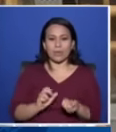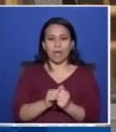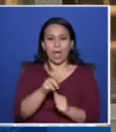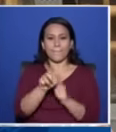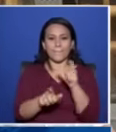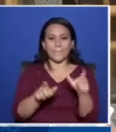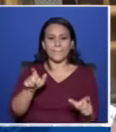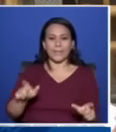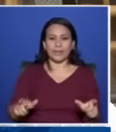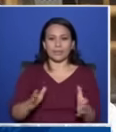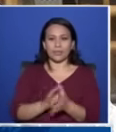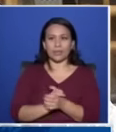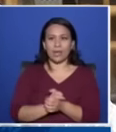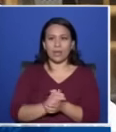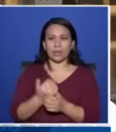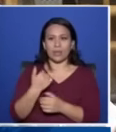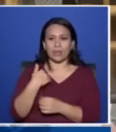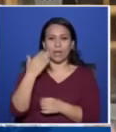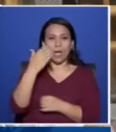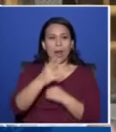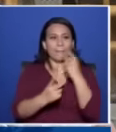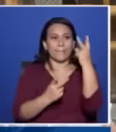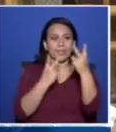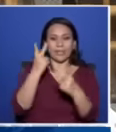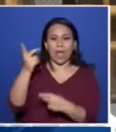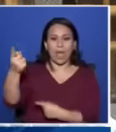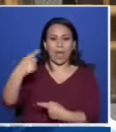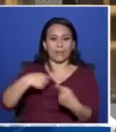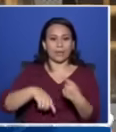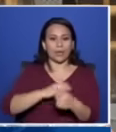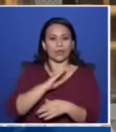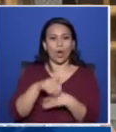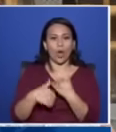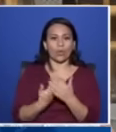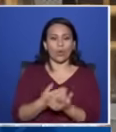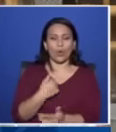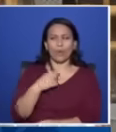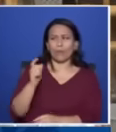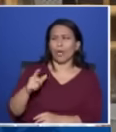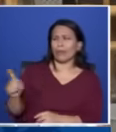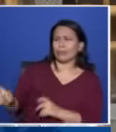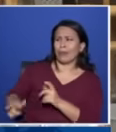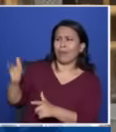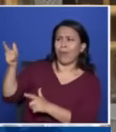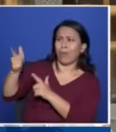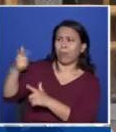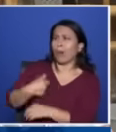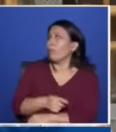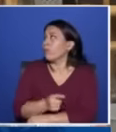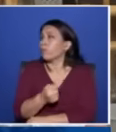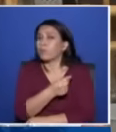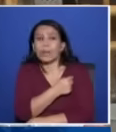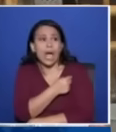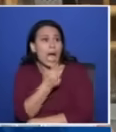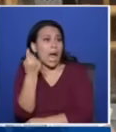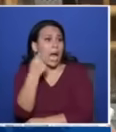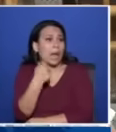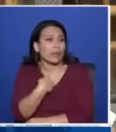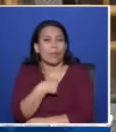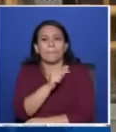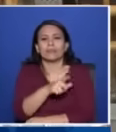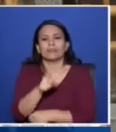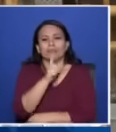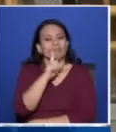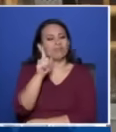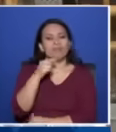de las personas que tenemos de estar en un lugar público, que de repente, dice el dicho, pagan santos por pecadores, y de repente no era con uno, pero le cayó una bala